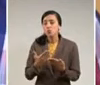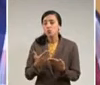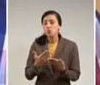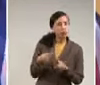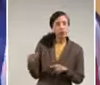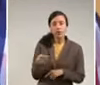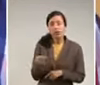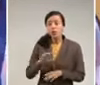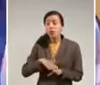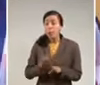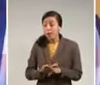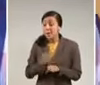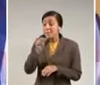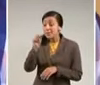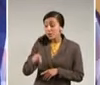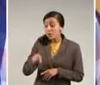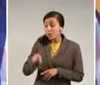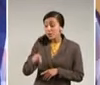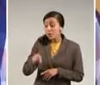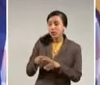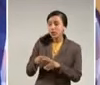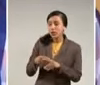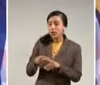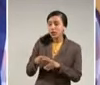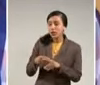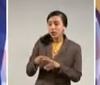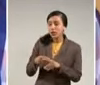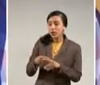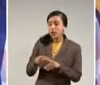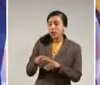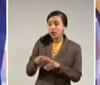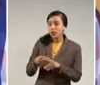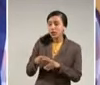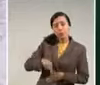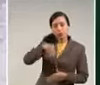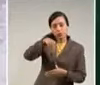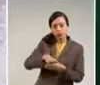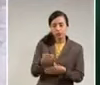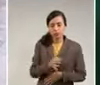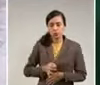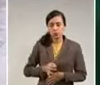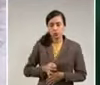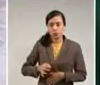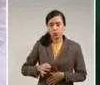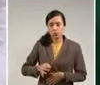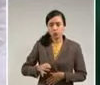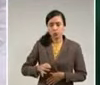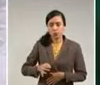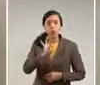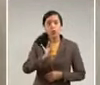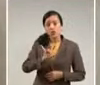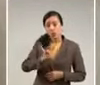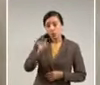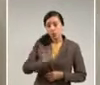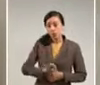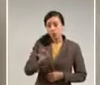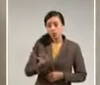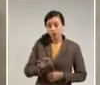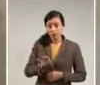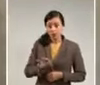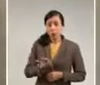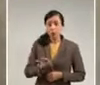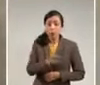supuesto, de aislamiento de las personas que tenemos acá en el municipio. El 89% de la población pinera recibió el esquema